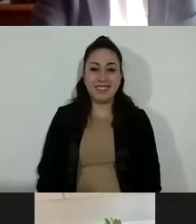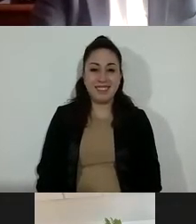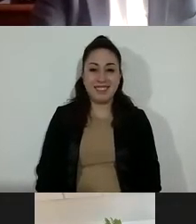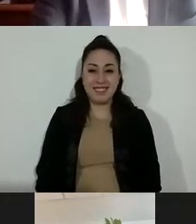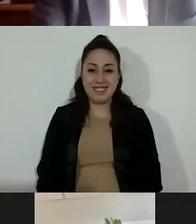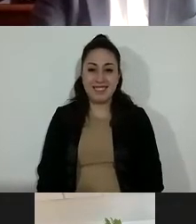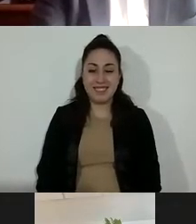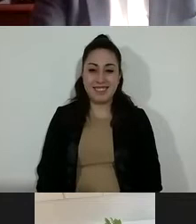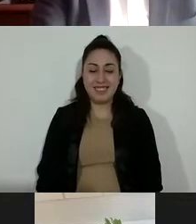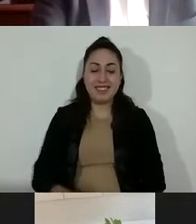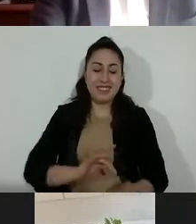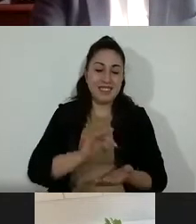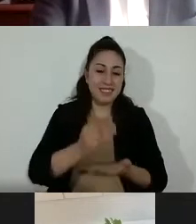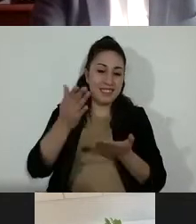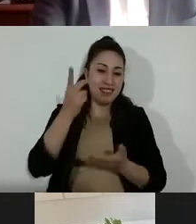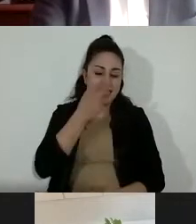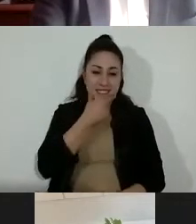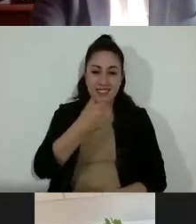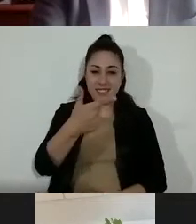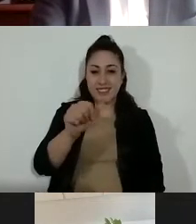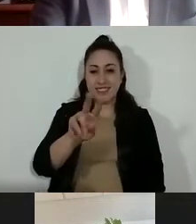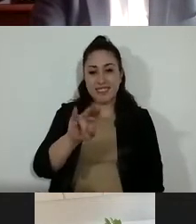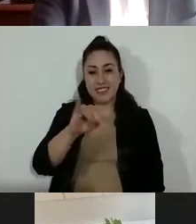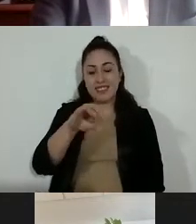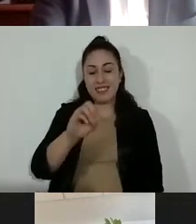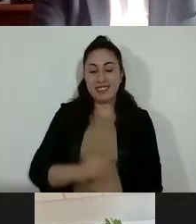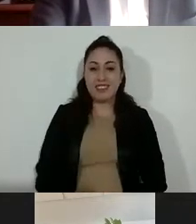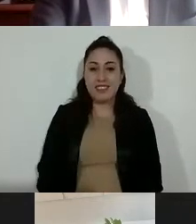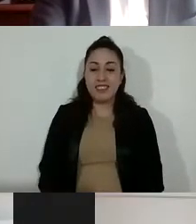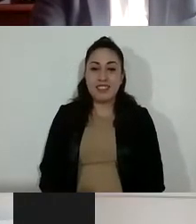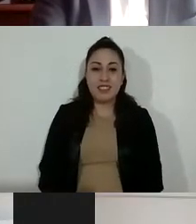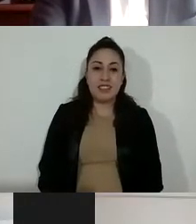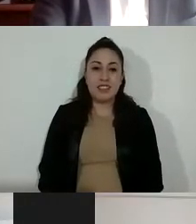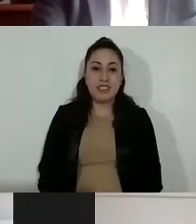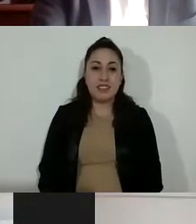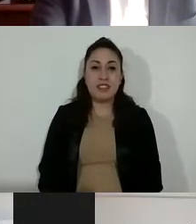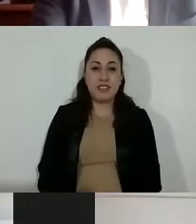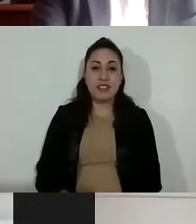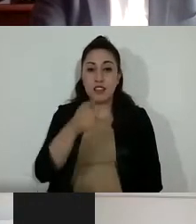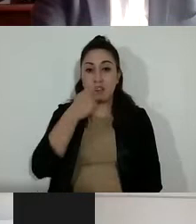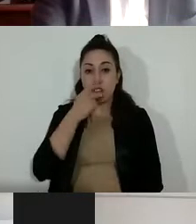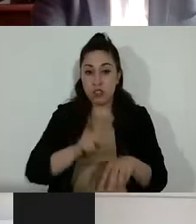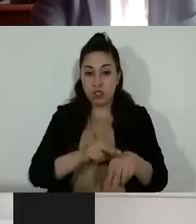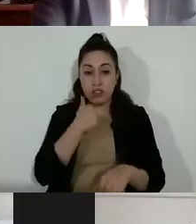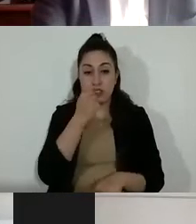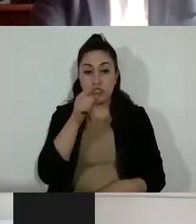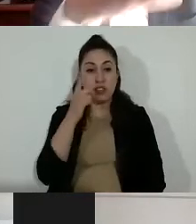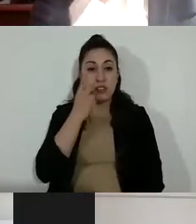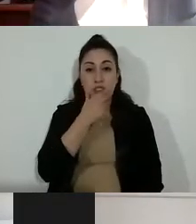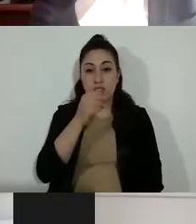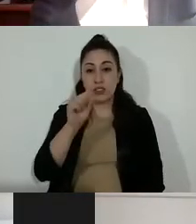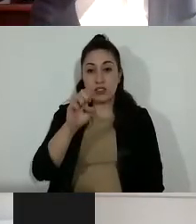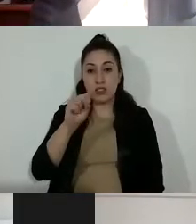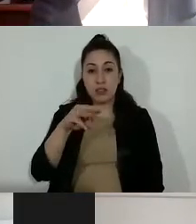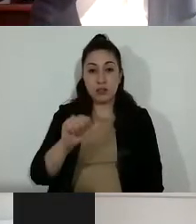Gracias, diputado Gaviño. ¿Está usted pidiendo nuevamente la palabra, diputado Sesma? Perdón. Sí, adelante.